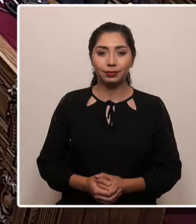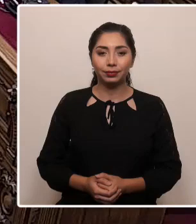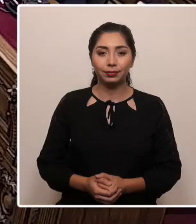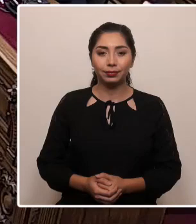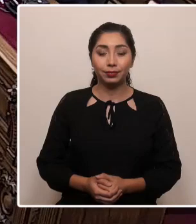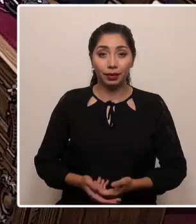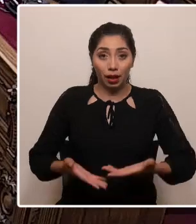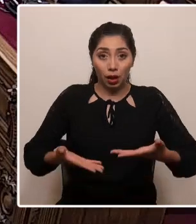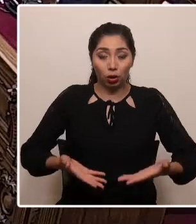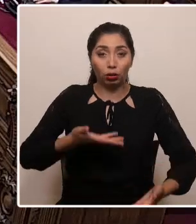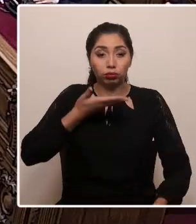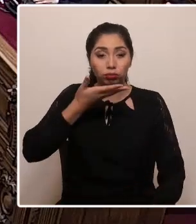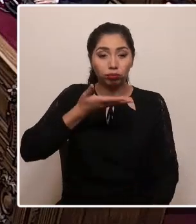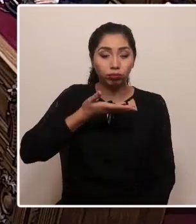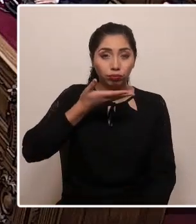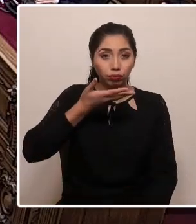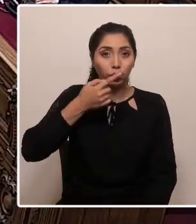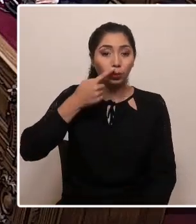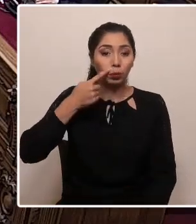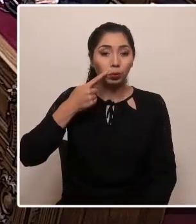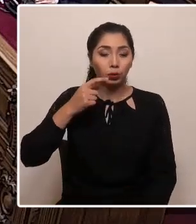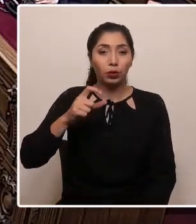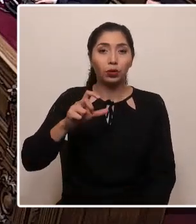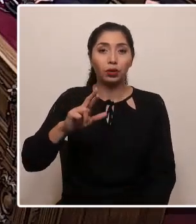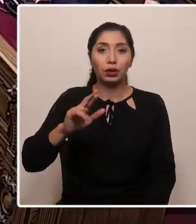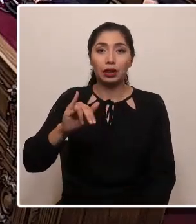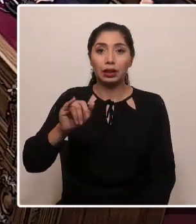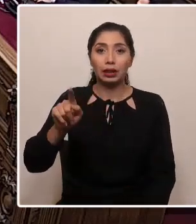Tiene la palabra el convencional Cristóbal Andrade.